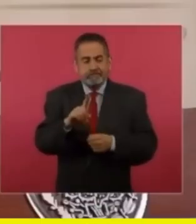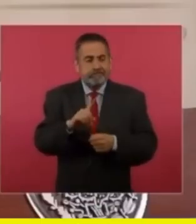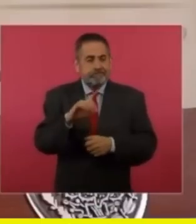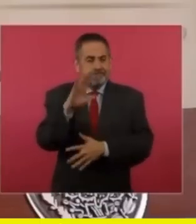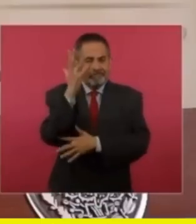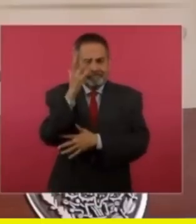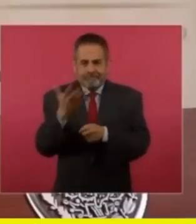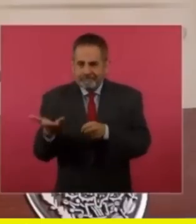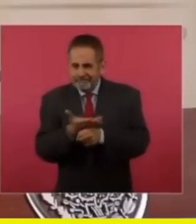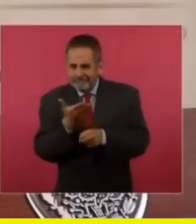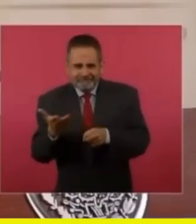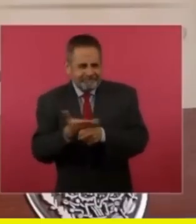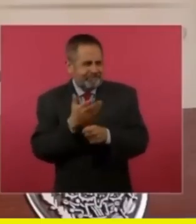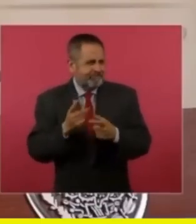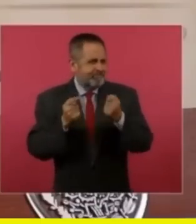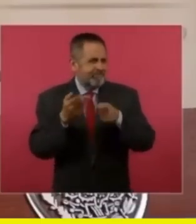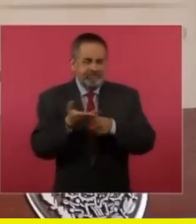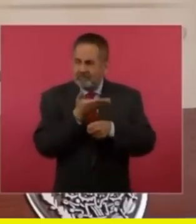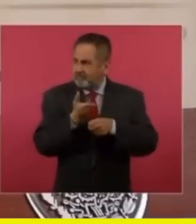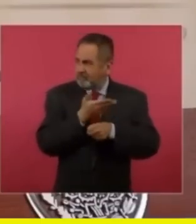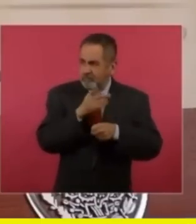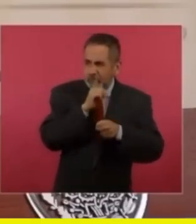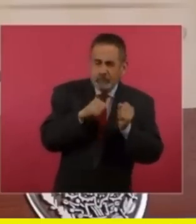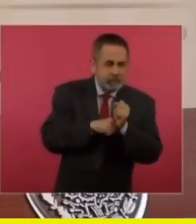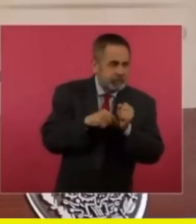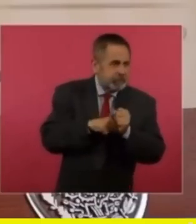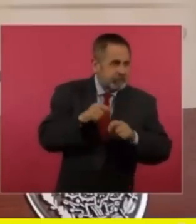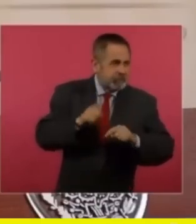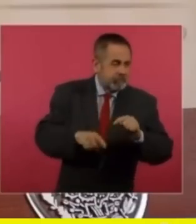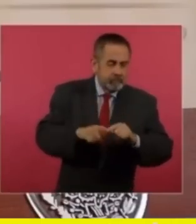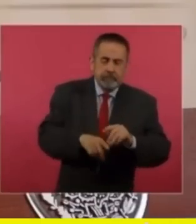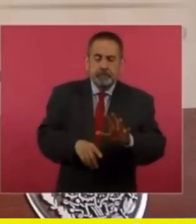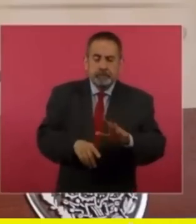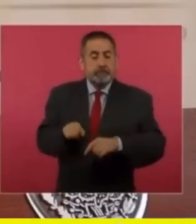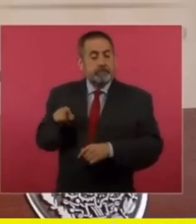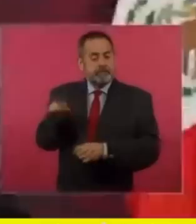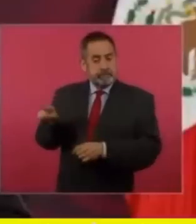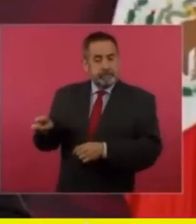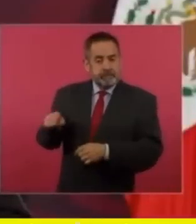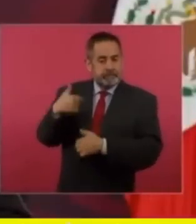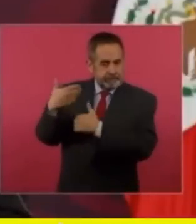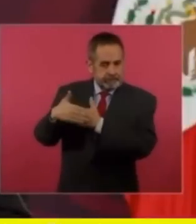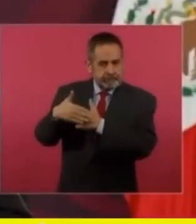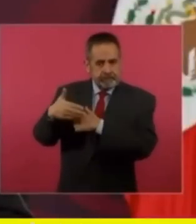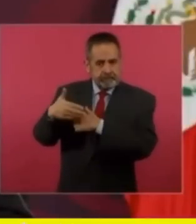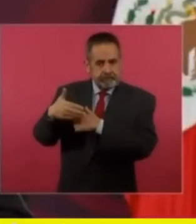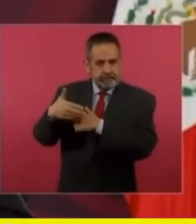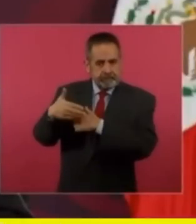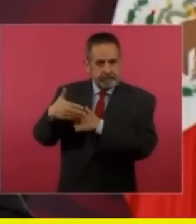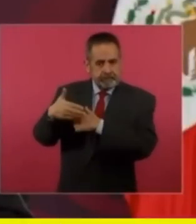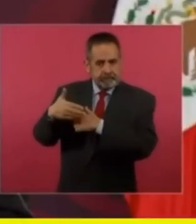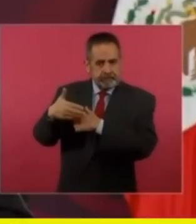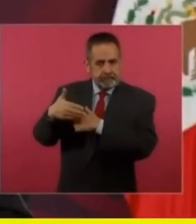tala clandestina. Entonces, pero la maestra va a atender esto.